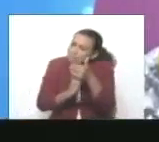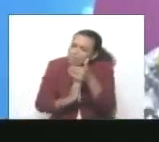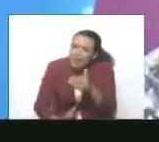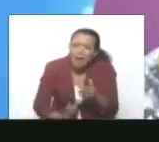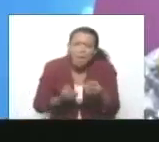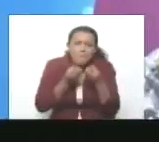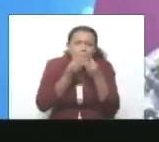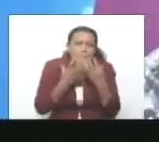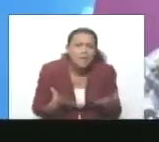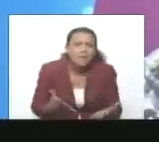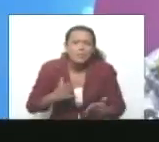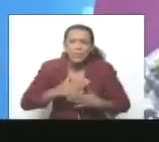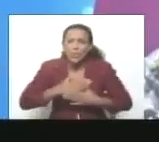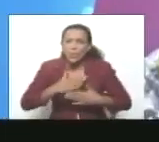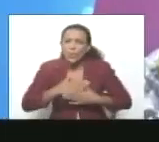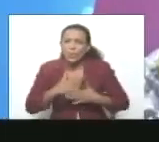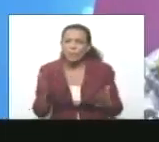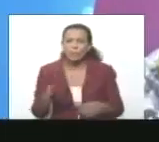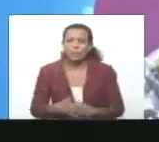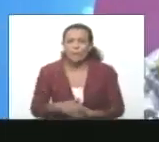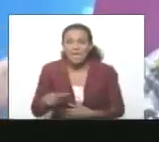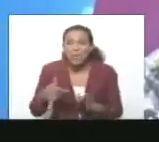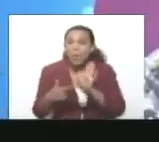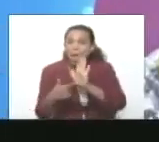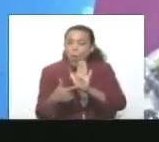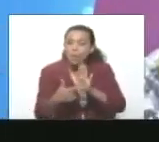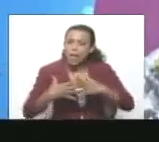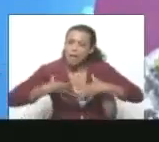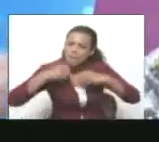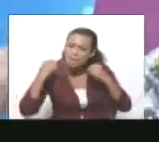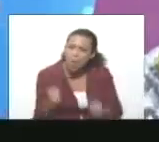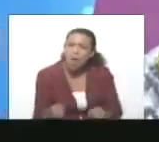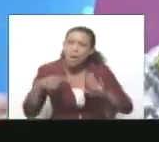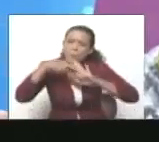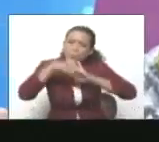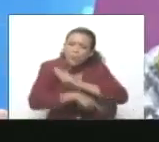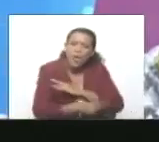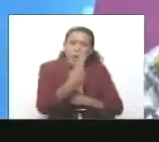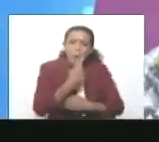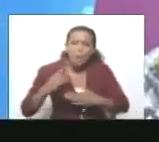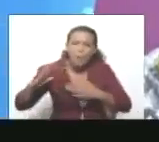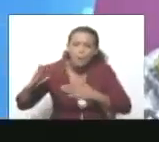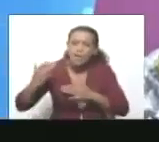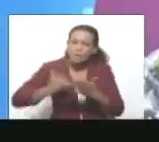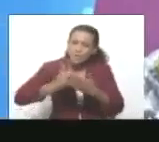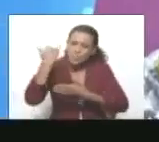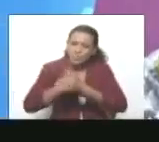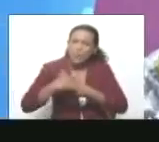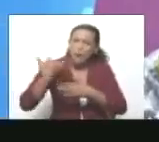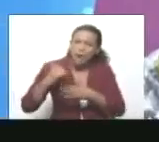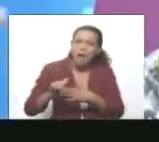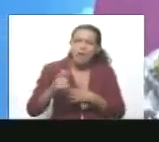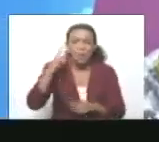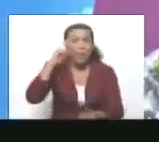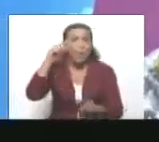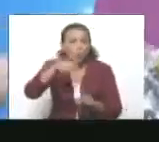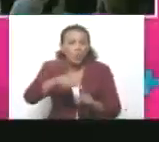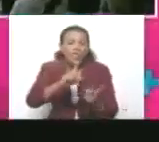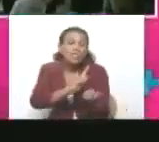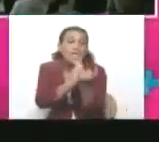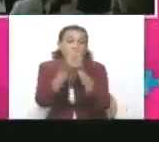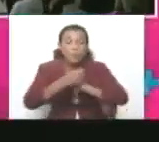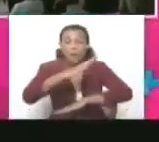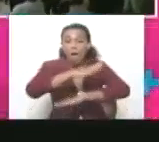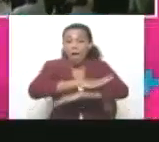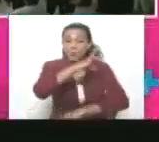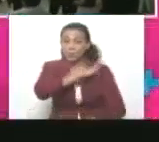aquí en Caracas. Esto demuestra la solidez, la profundidad y la excelencia de este proyecto que tiene como objetivo la transformación